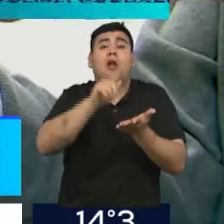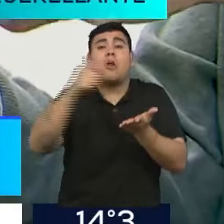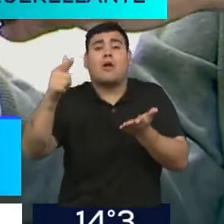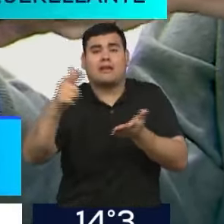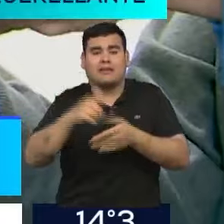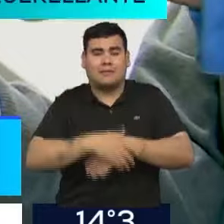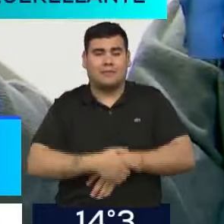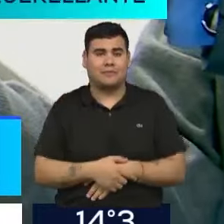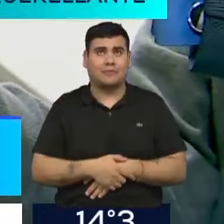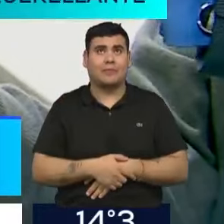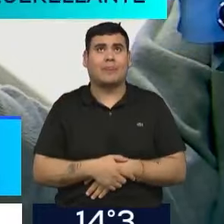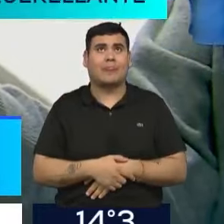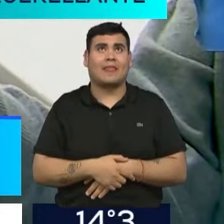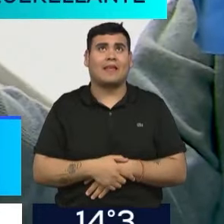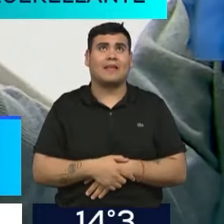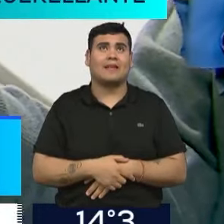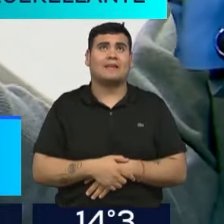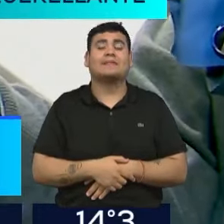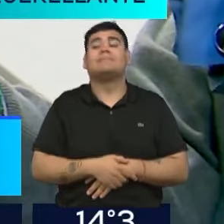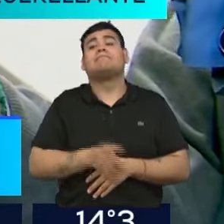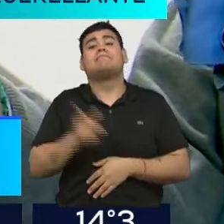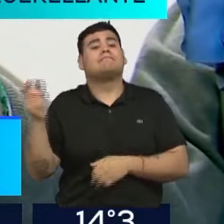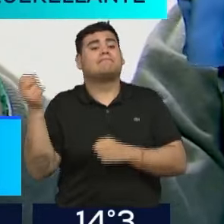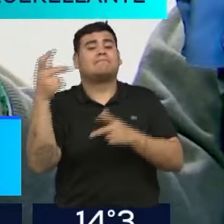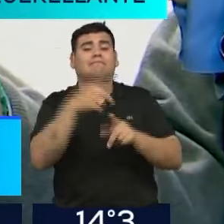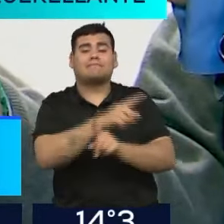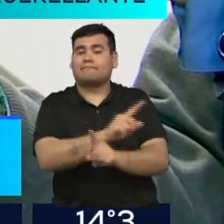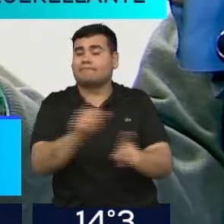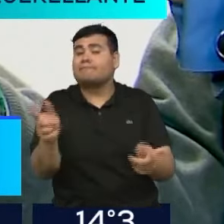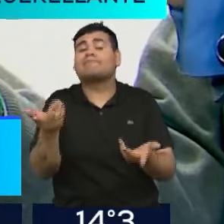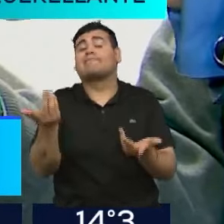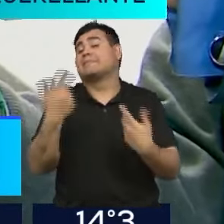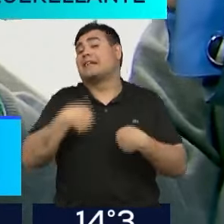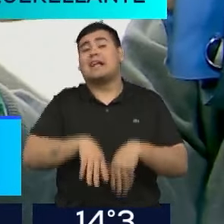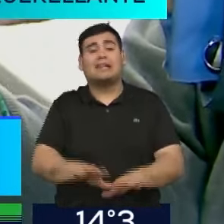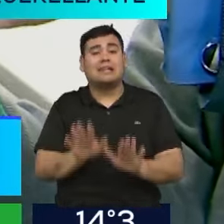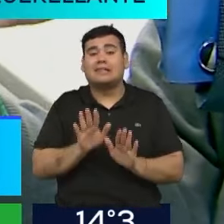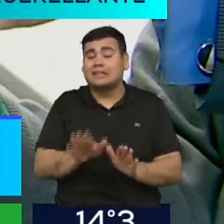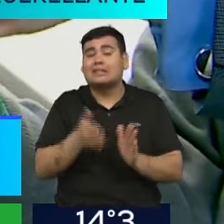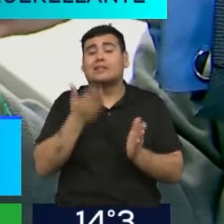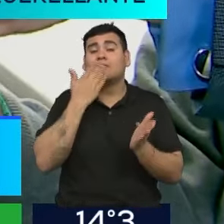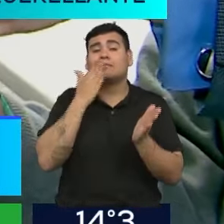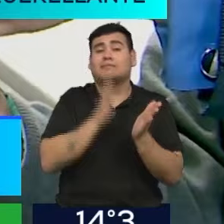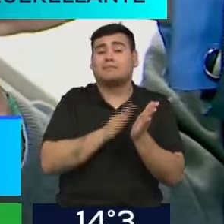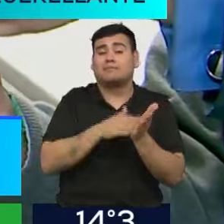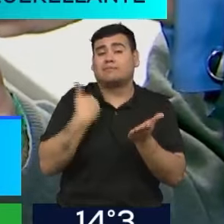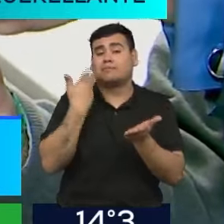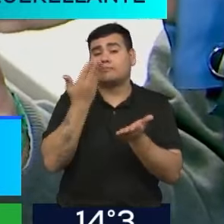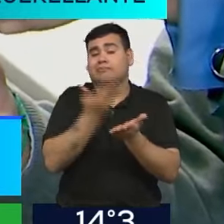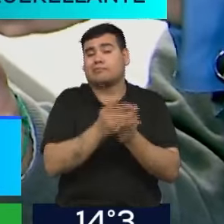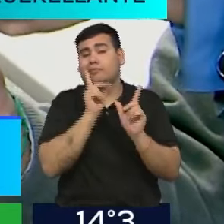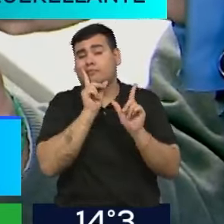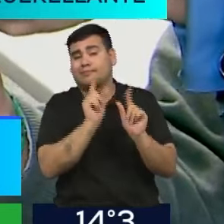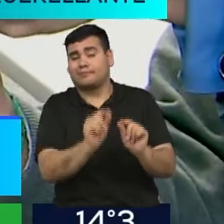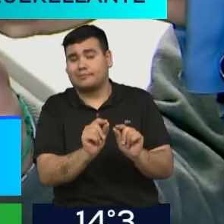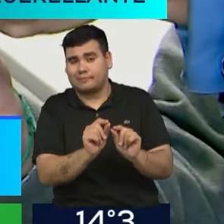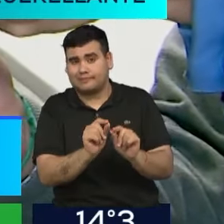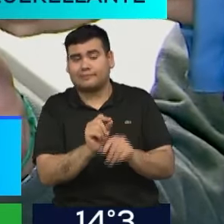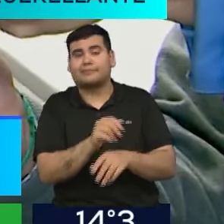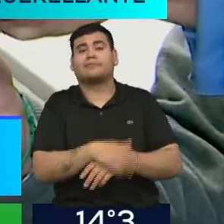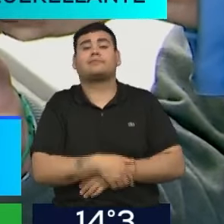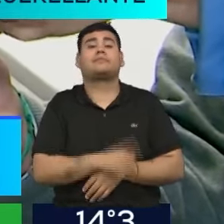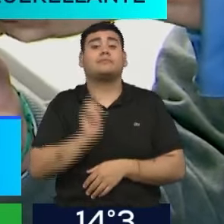oposición, resolvió el rechazo de la misma, entiende, si bien obviamente se han fundado los motivos del pedido, sí le dio trámite, o sea que